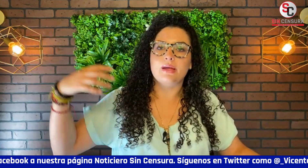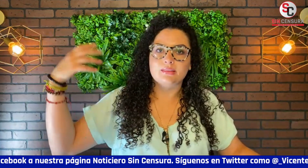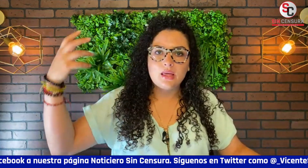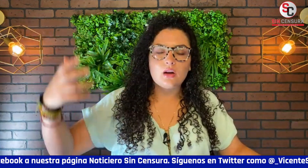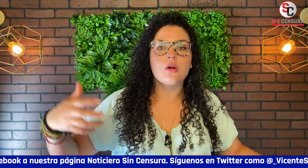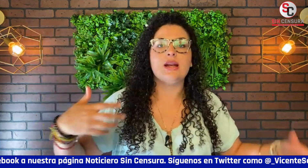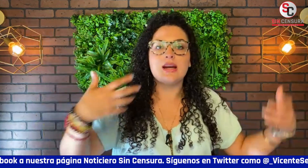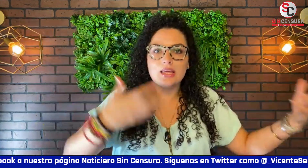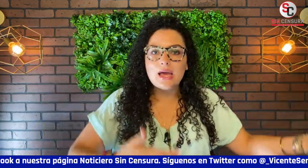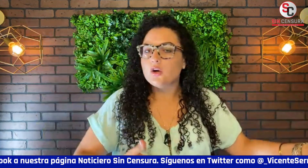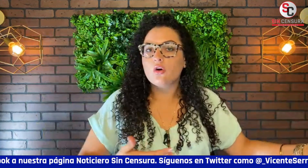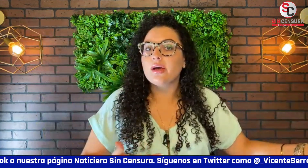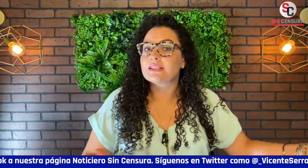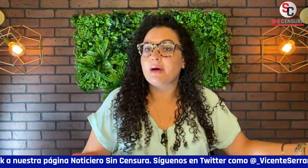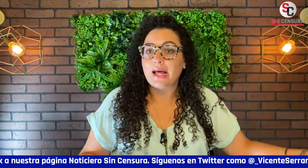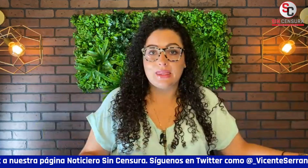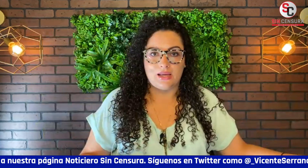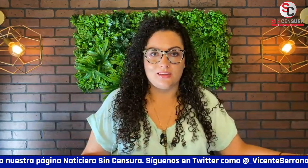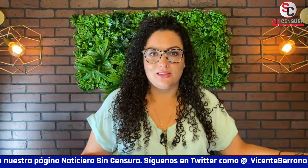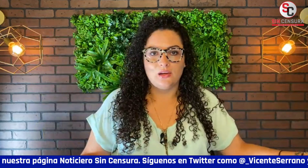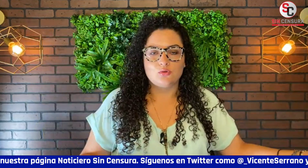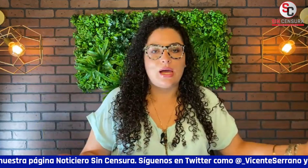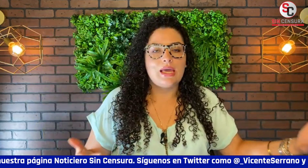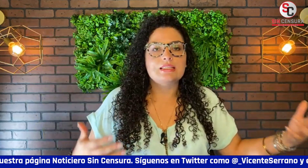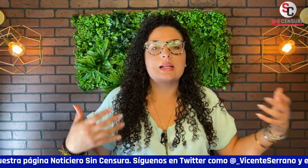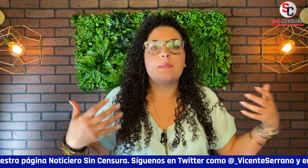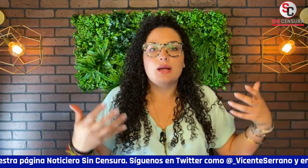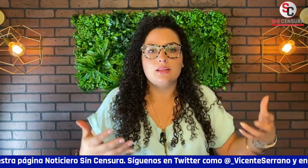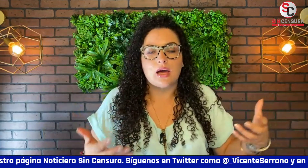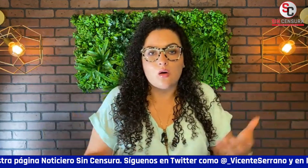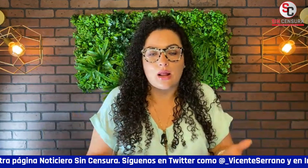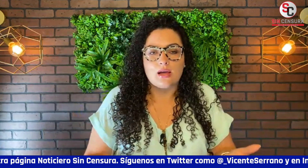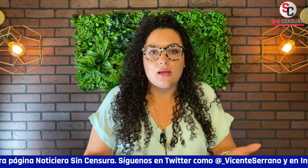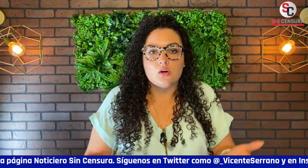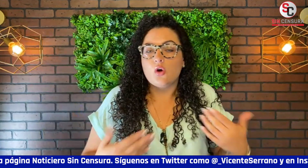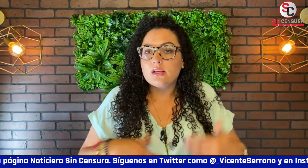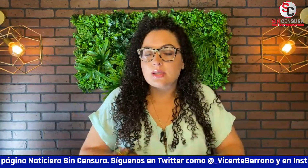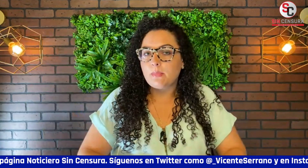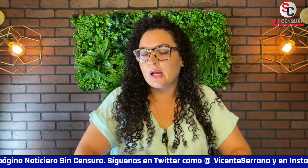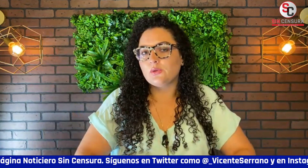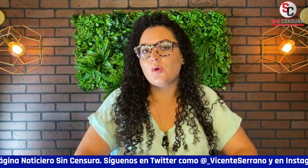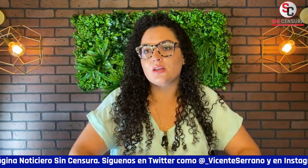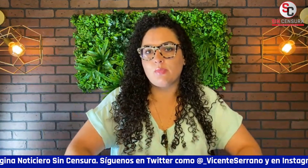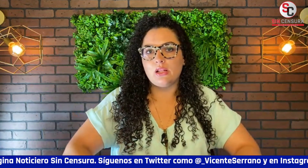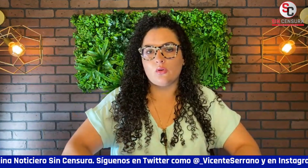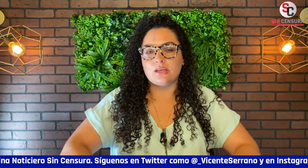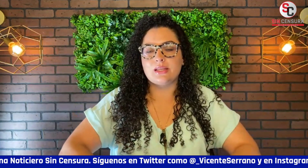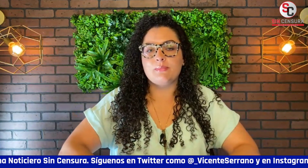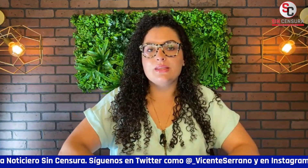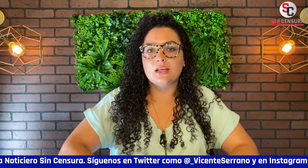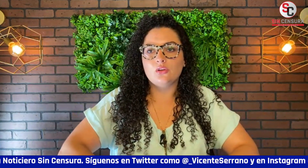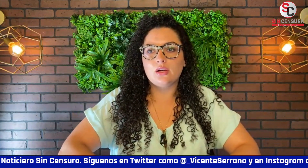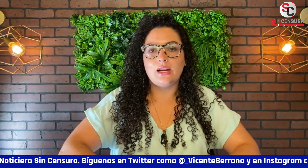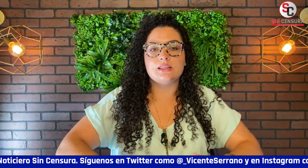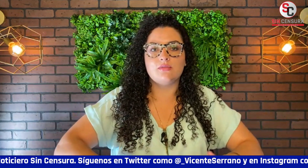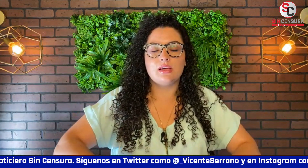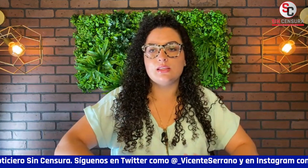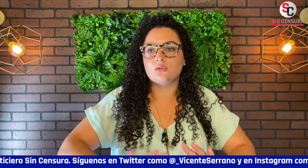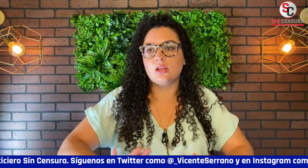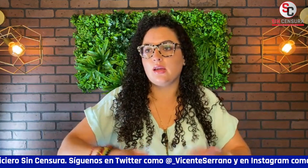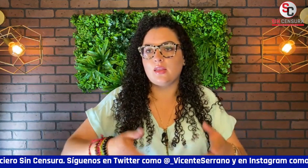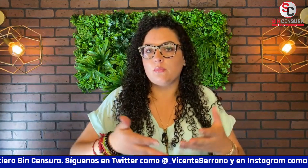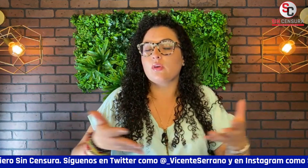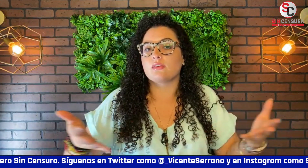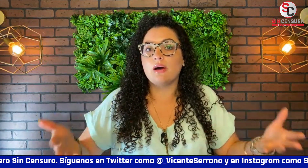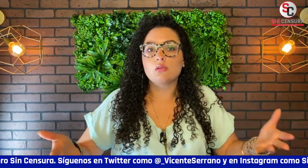para convertirlo en energía no es barata. O sea, esa es la parte. Ahora, no están pagando un respaldo, están pensando que la CFE